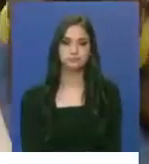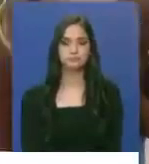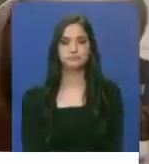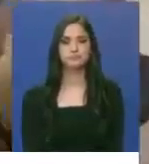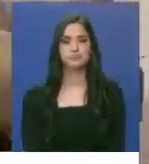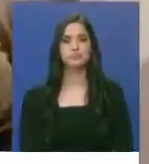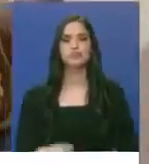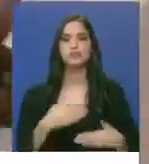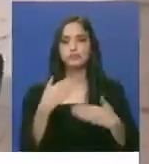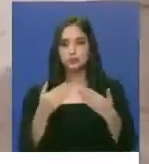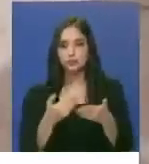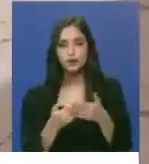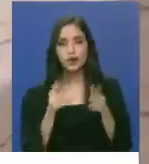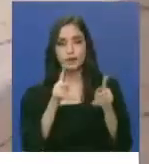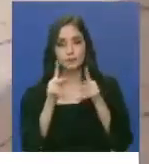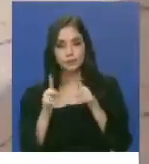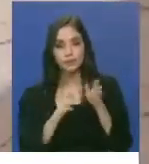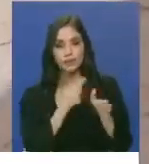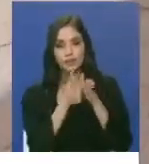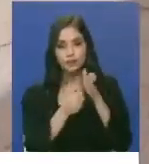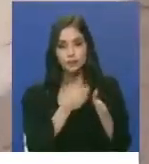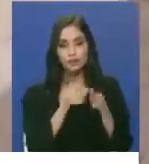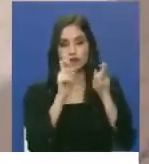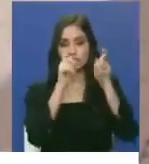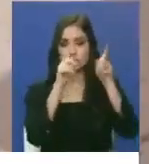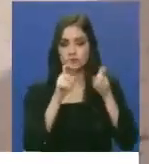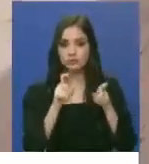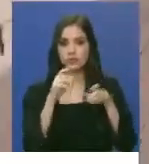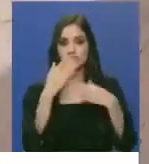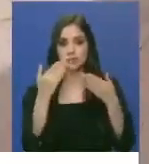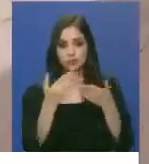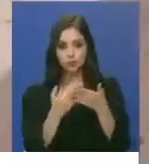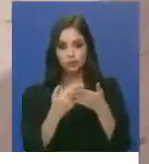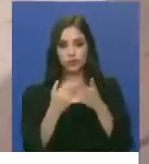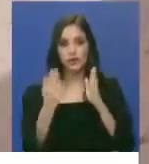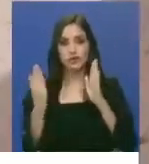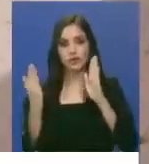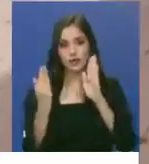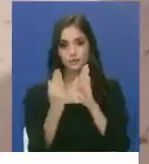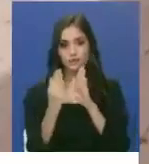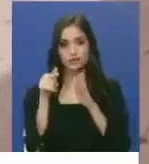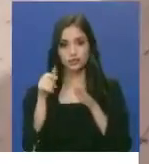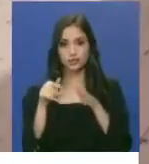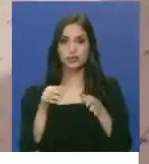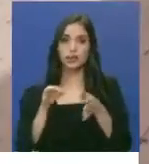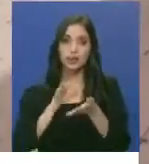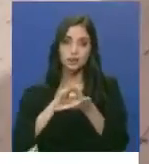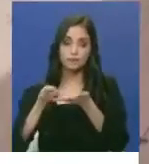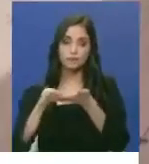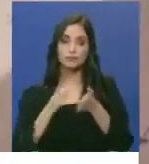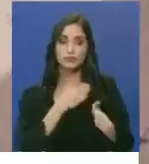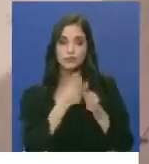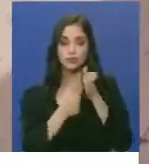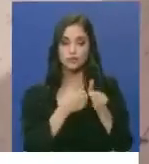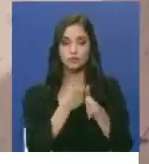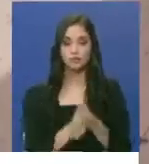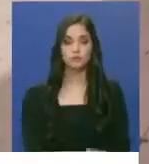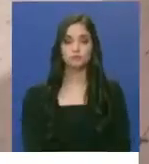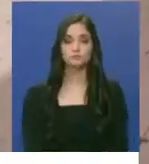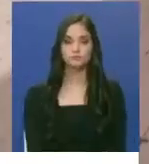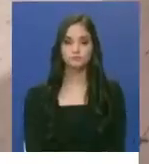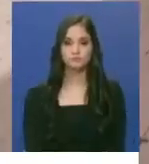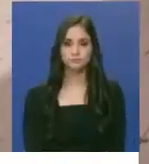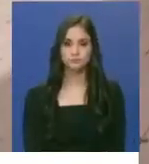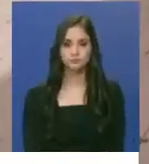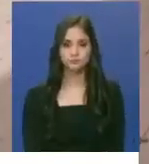docentes, ahora es el pueblo. Que se ha tomado la gobernación de la provincia de Colón. Estamos tratando de ubicarnos rápidamente.